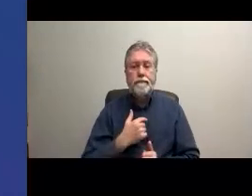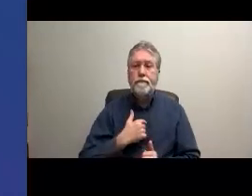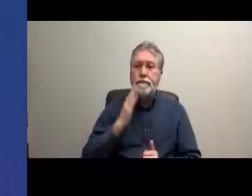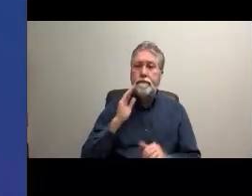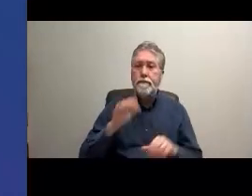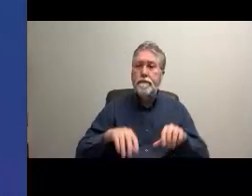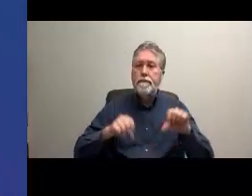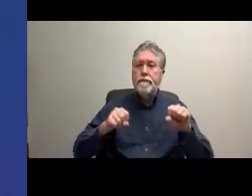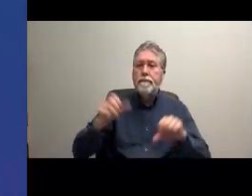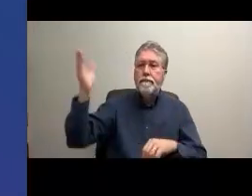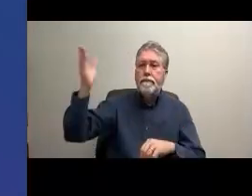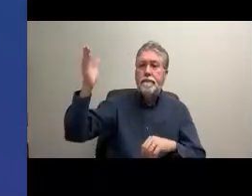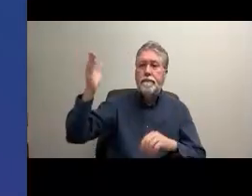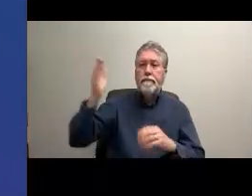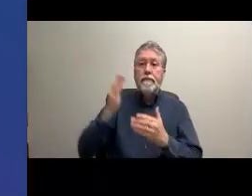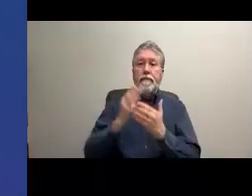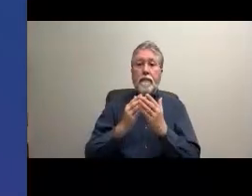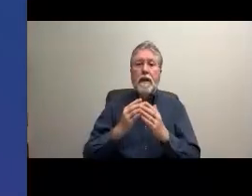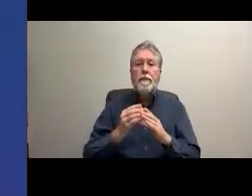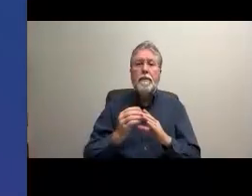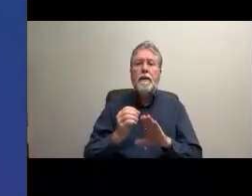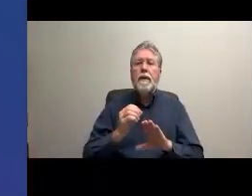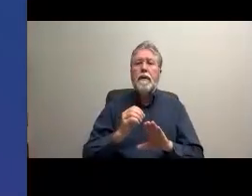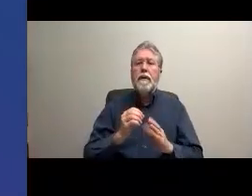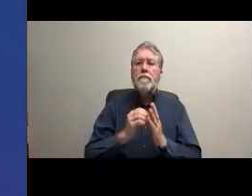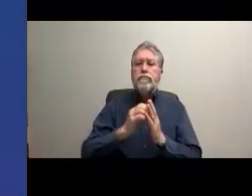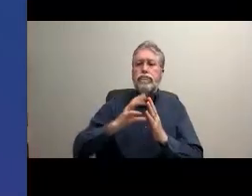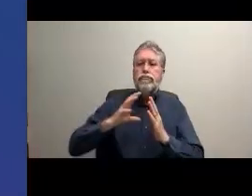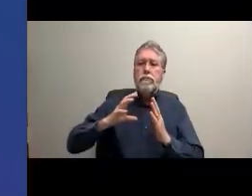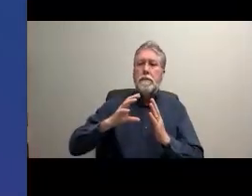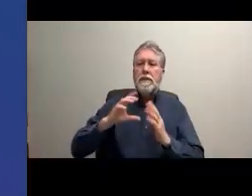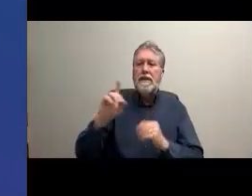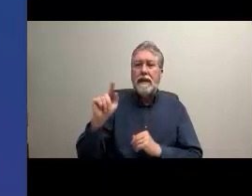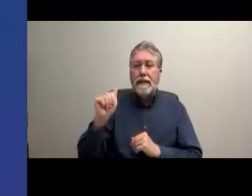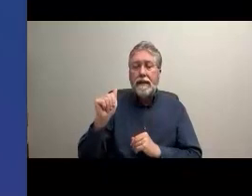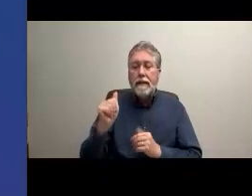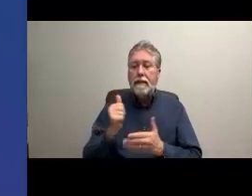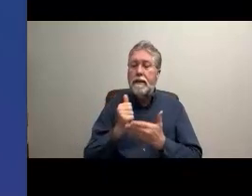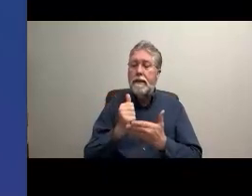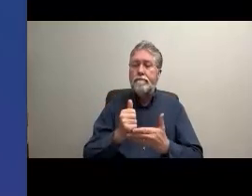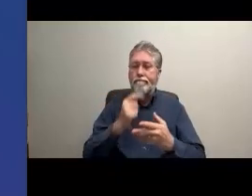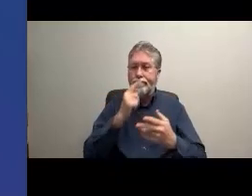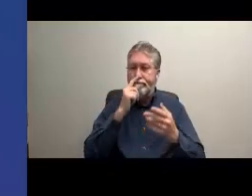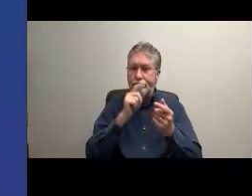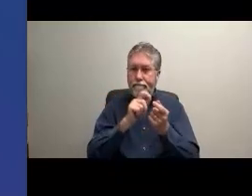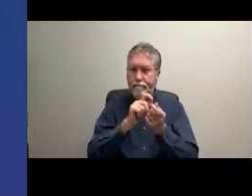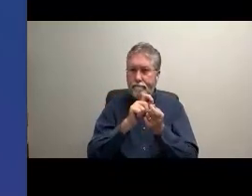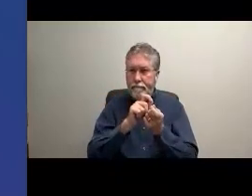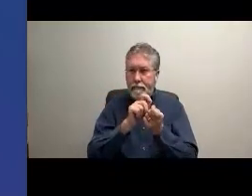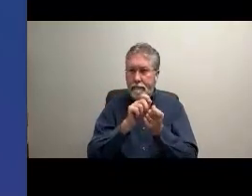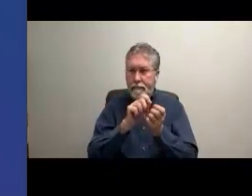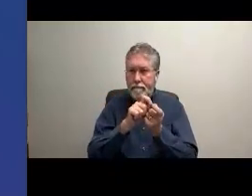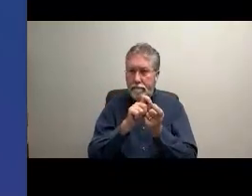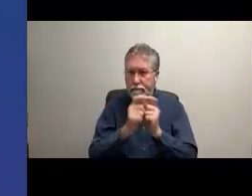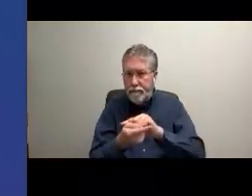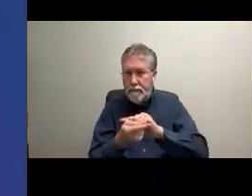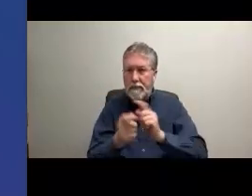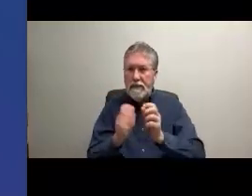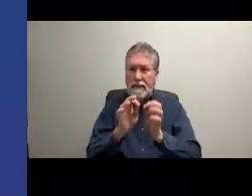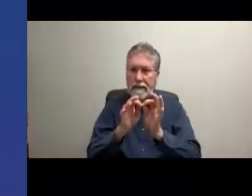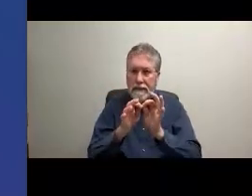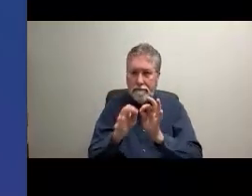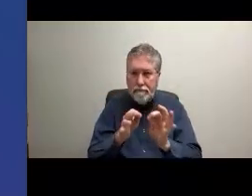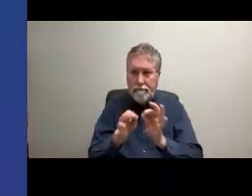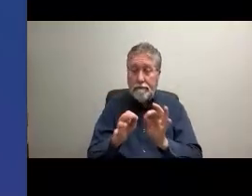datos recientes que hemos construido para poder interpretar efectivamente esta información a diferentes escalas espaciales. Voy a hablar de